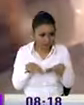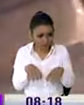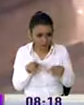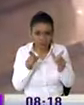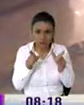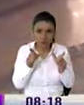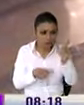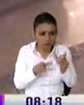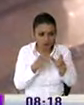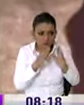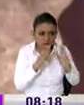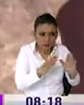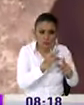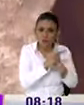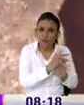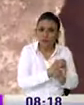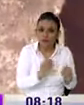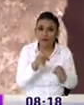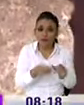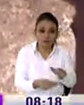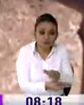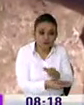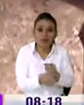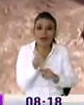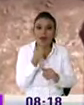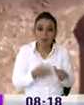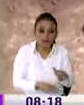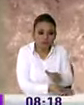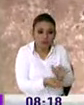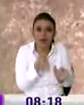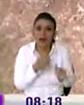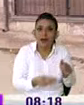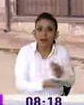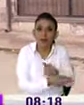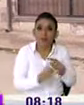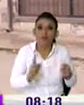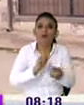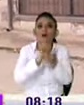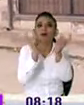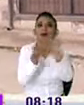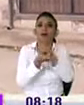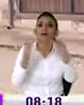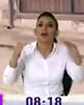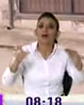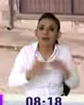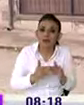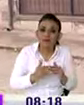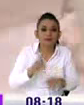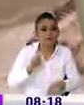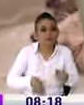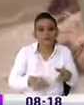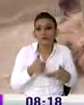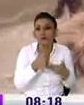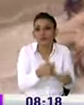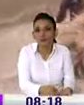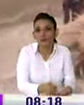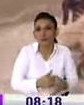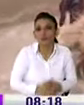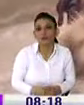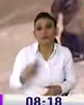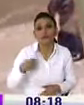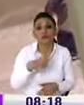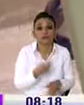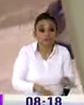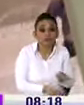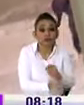preocupe por ellos, les pasaba agua a través de baldes. No obstante, ella se cambió de casa y ya no lo puede hacer. Y nosotros les pasábamos